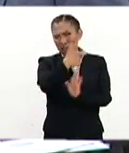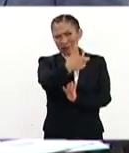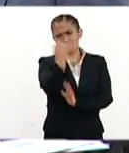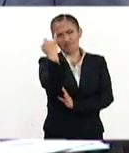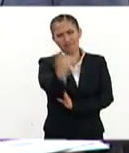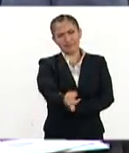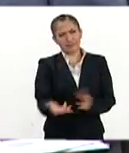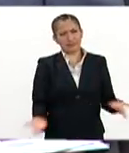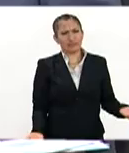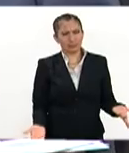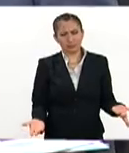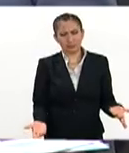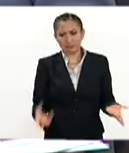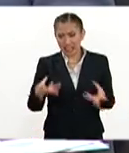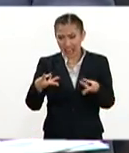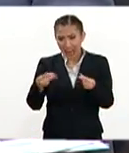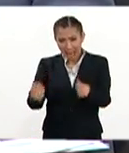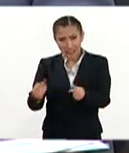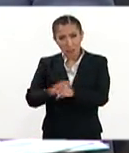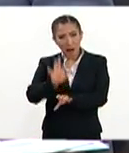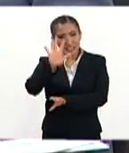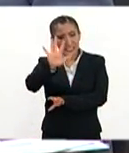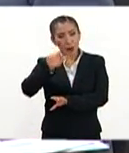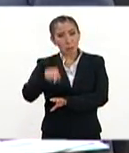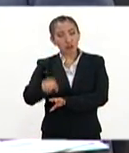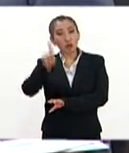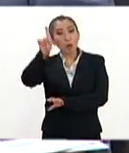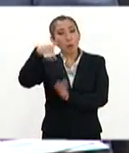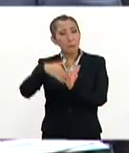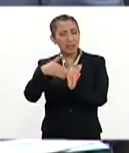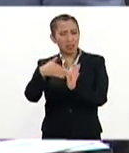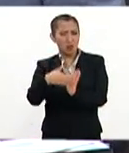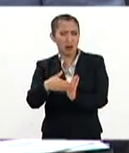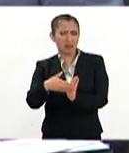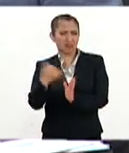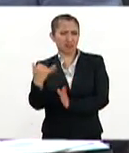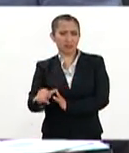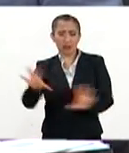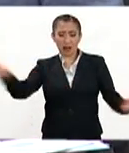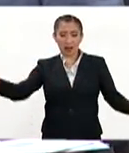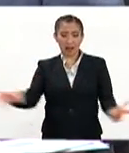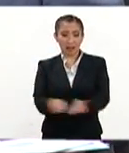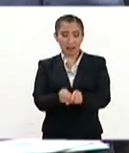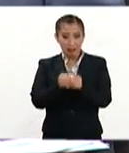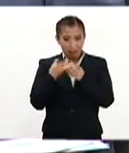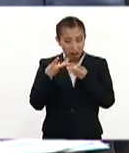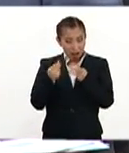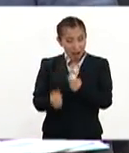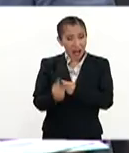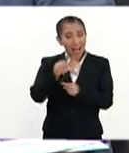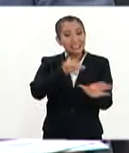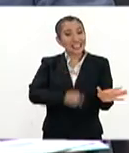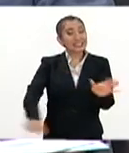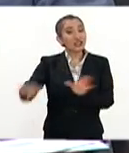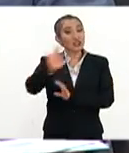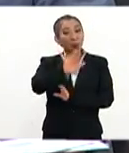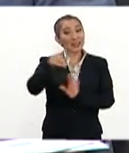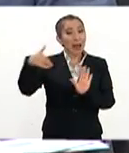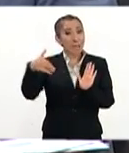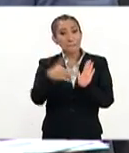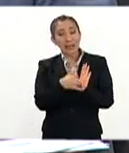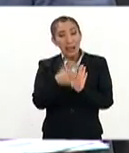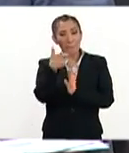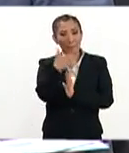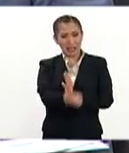pesos y gastos por 5.1 millones. Del total de ingresos, poco más de 650